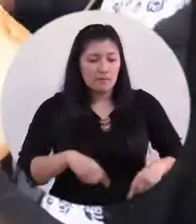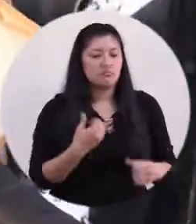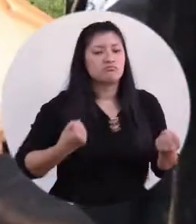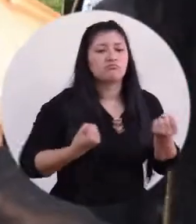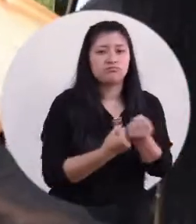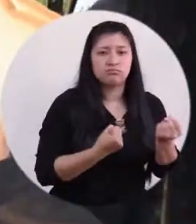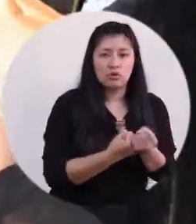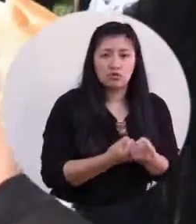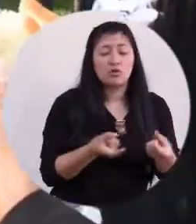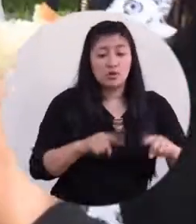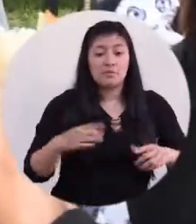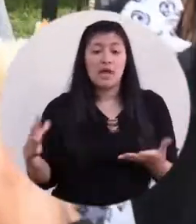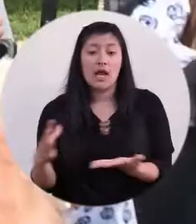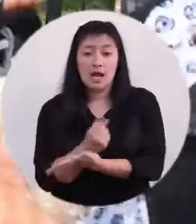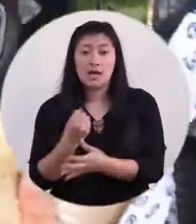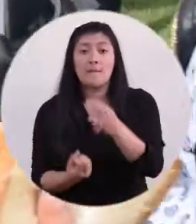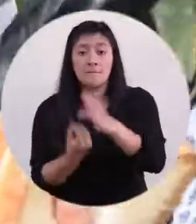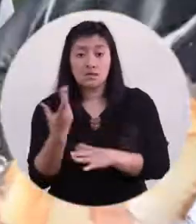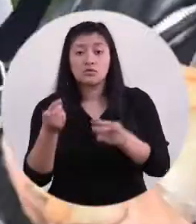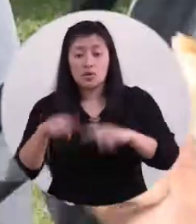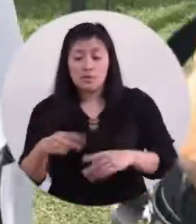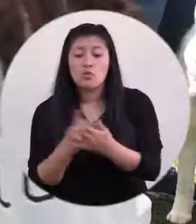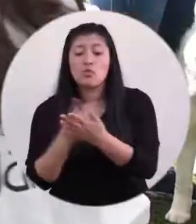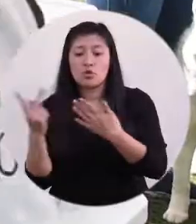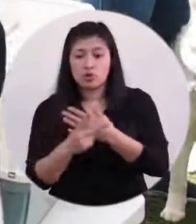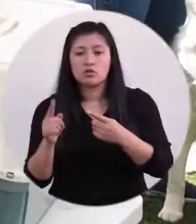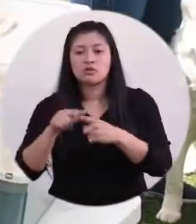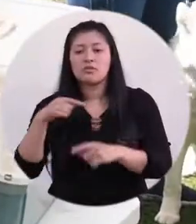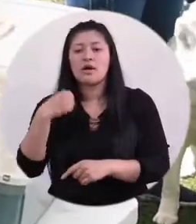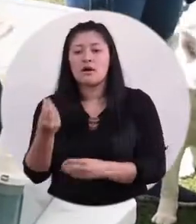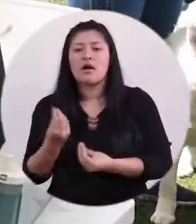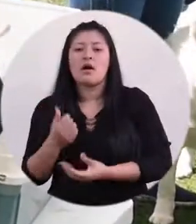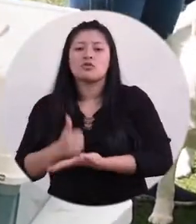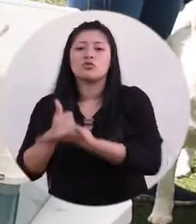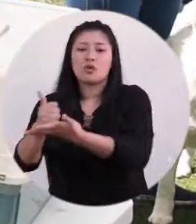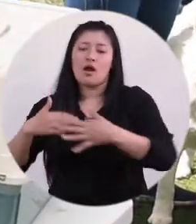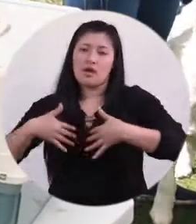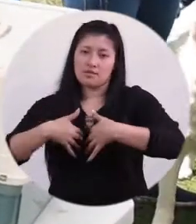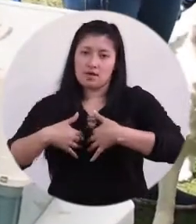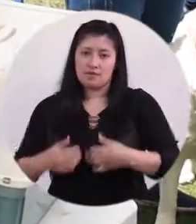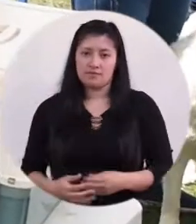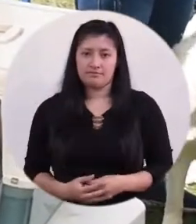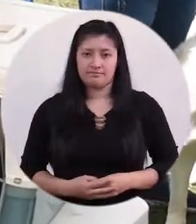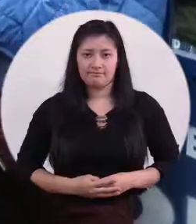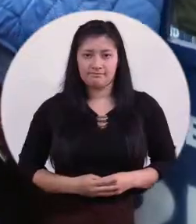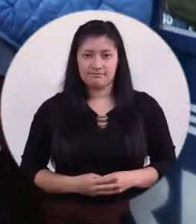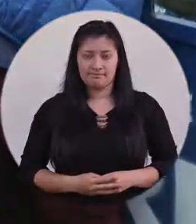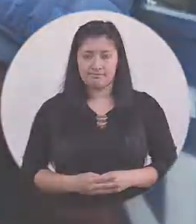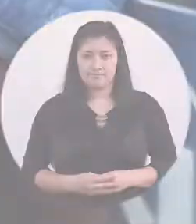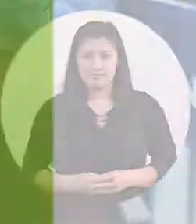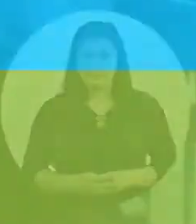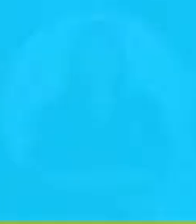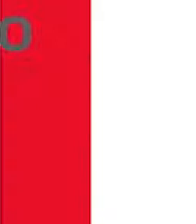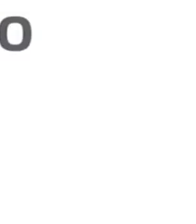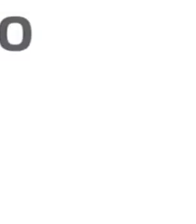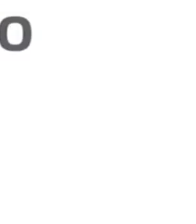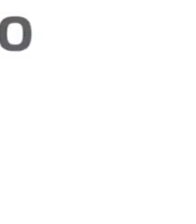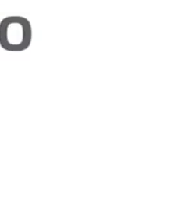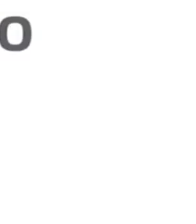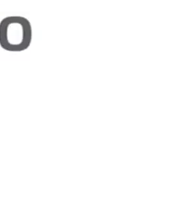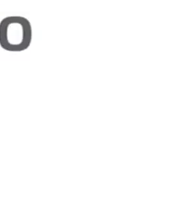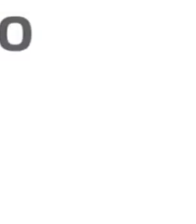y que dentro de los gana pasto habrá un proyecto para hacer realidad procesos de esterilización de mascotas